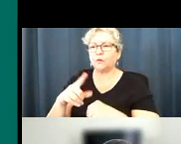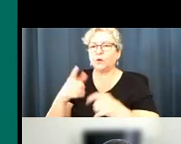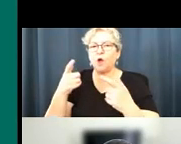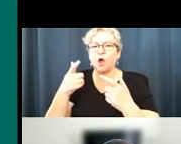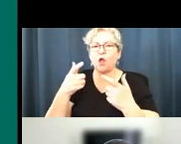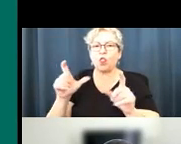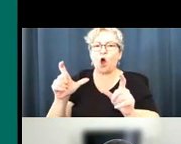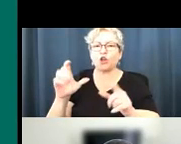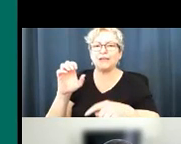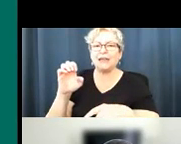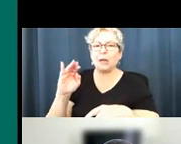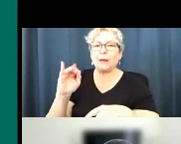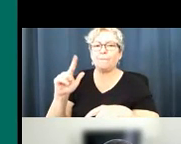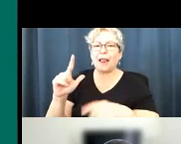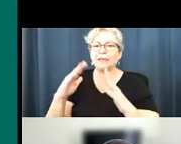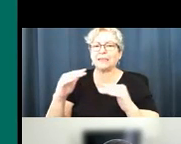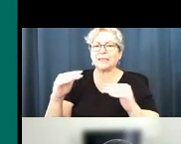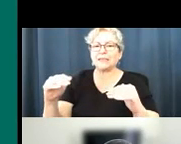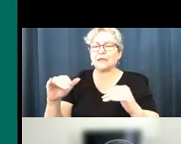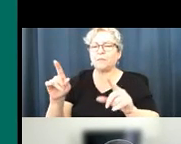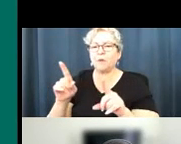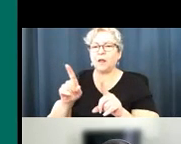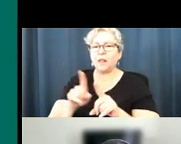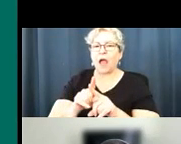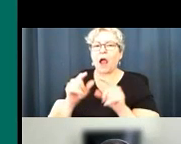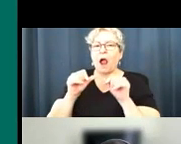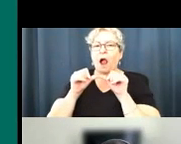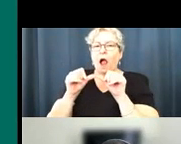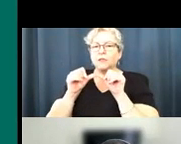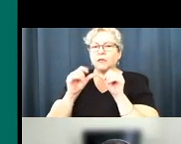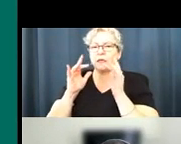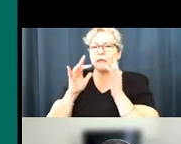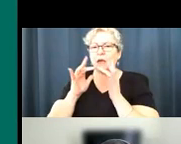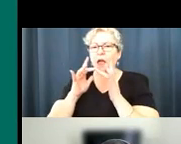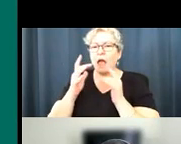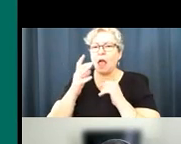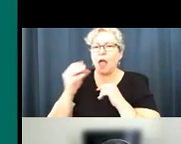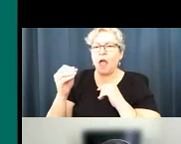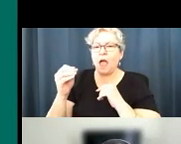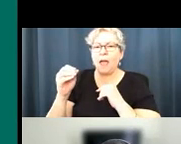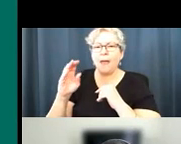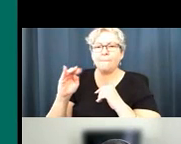es los sistemas grandes de email, es decir, como Content y MailChimp,